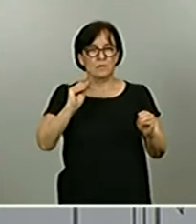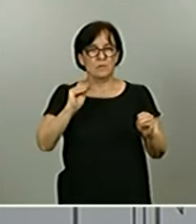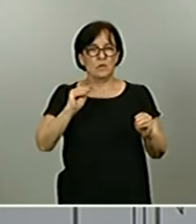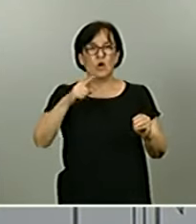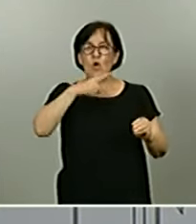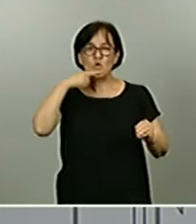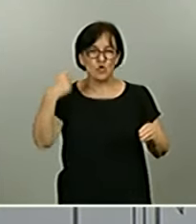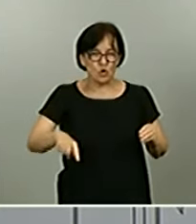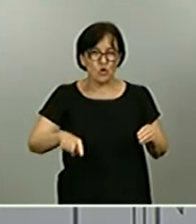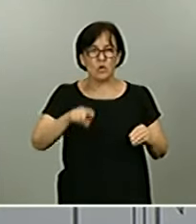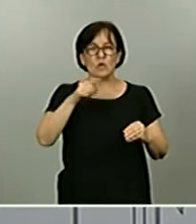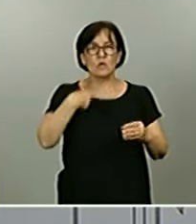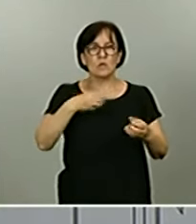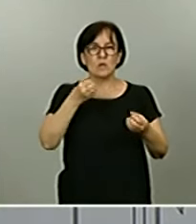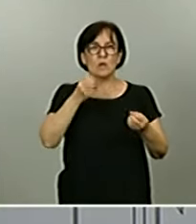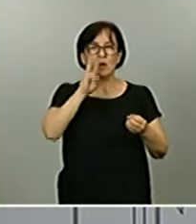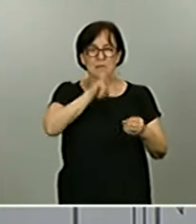notificados